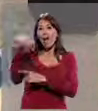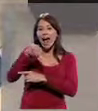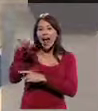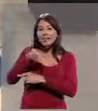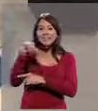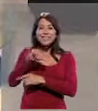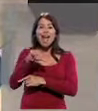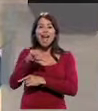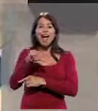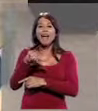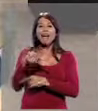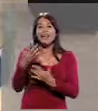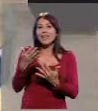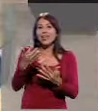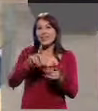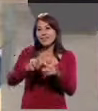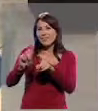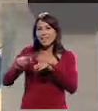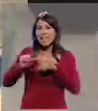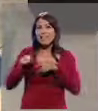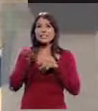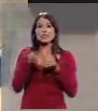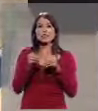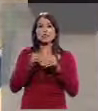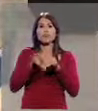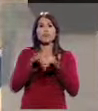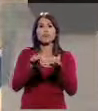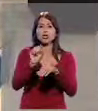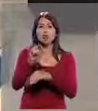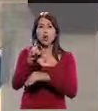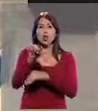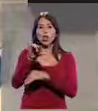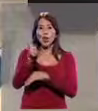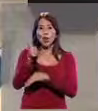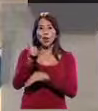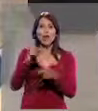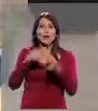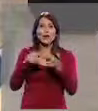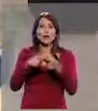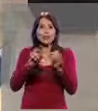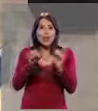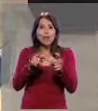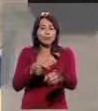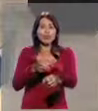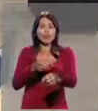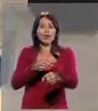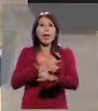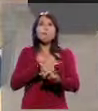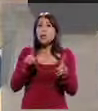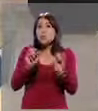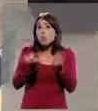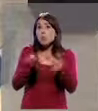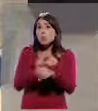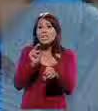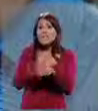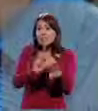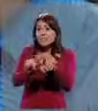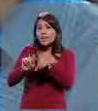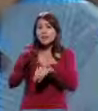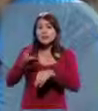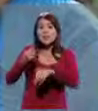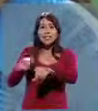esto eh Sí me aporta mucho mucho sodio pero utilizando ando especias naturales que a